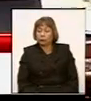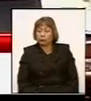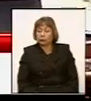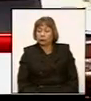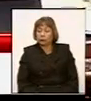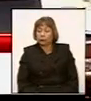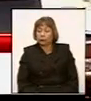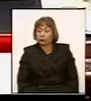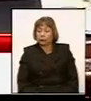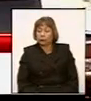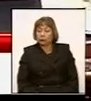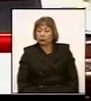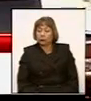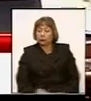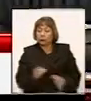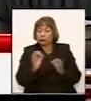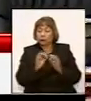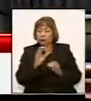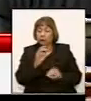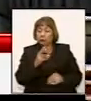Congresista Chacón, ¿quiere hacer alguna precisión?